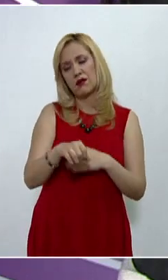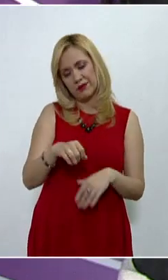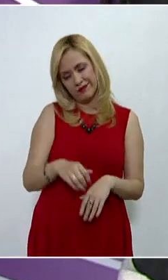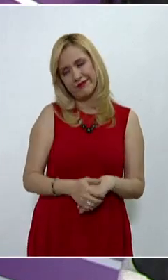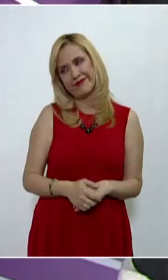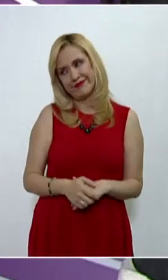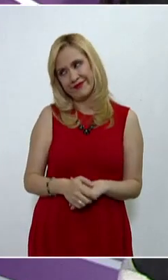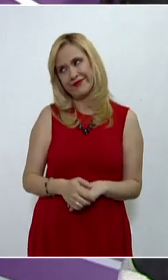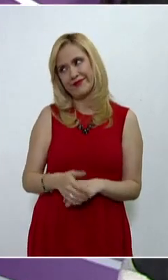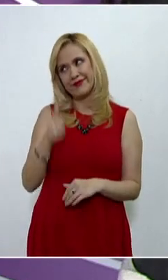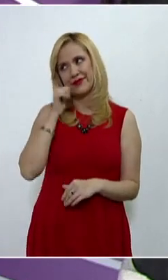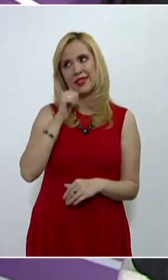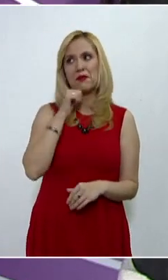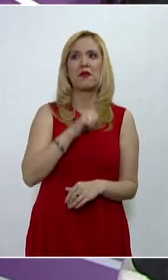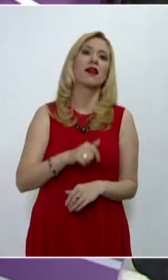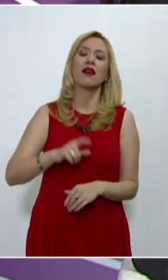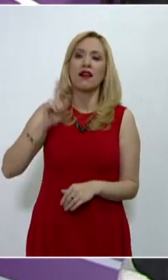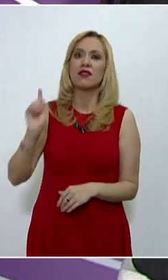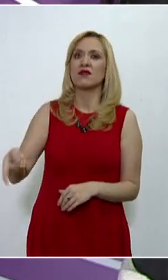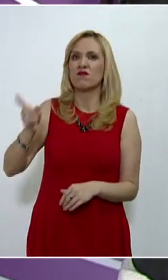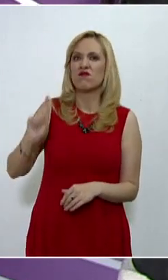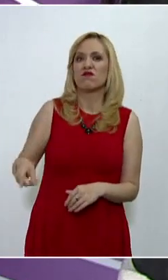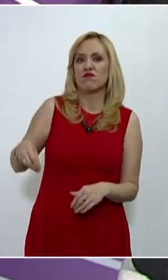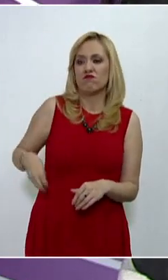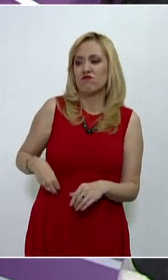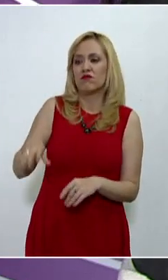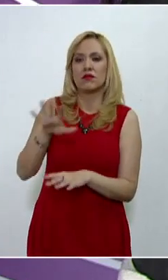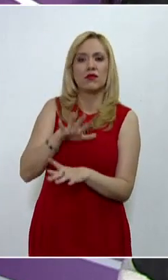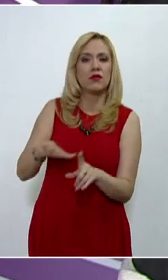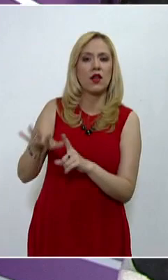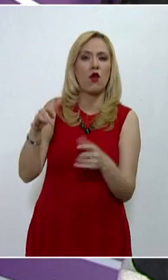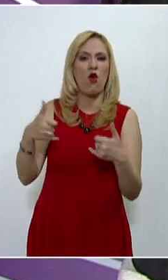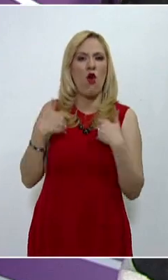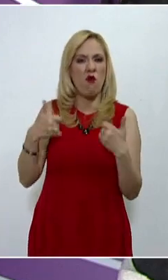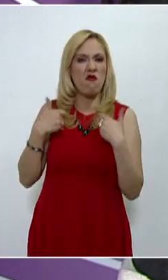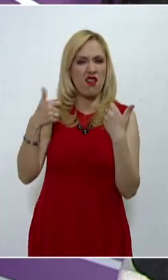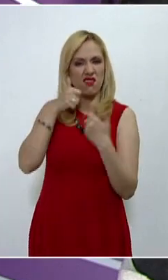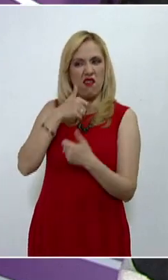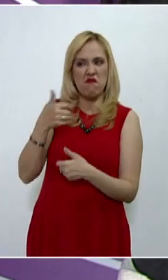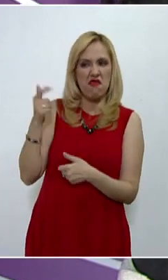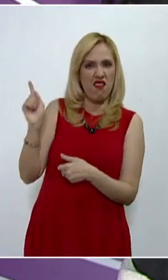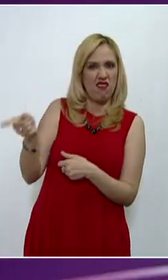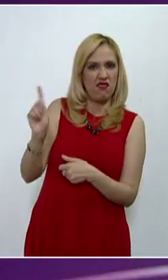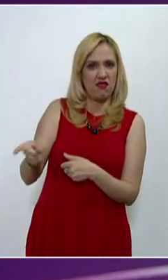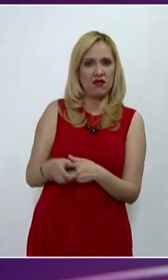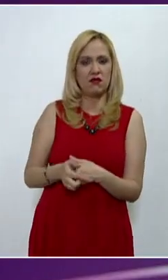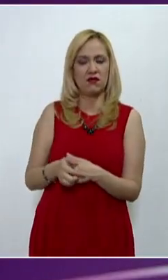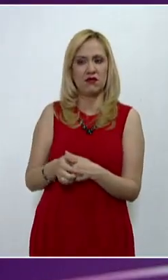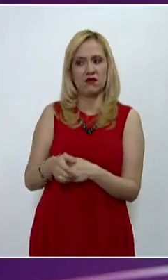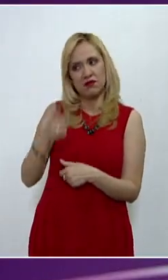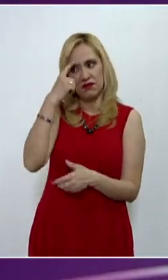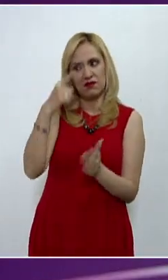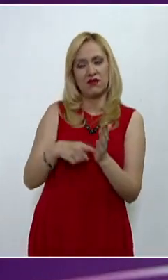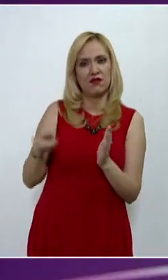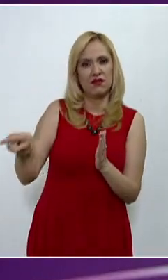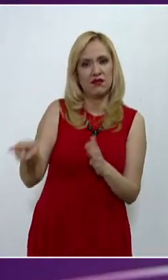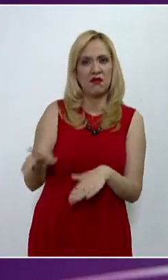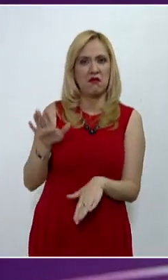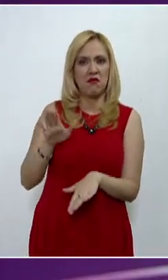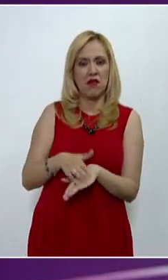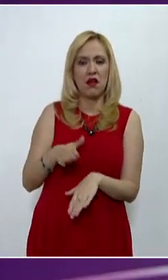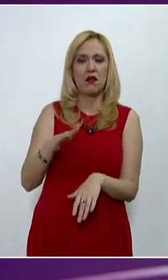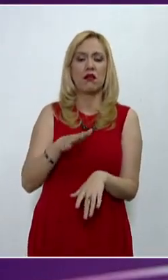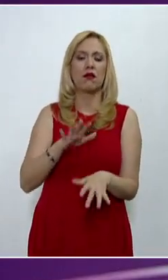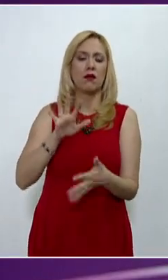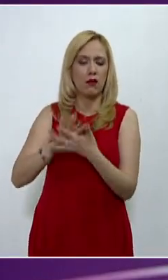estigmatizar y criminalizar a ciertos sectores, ¿no? Por ejemplo, las juventudes son uno de los sectores más